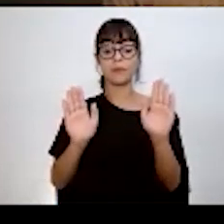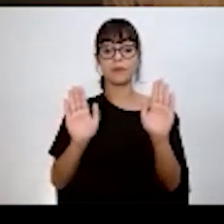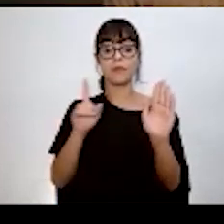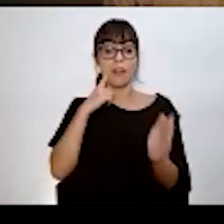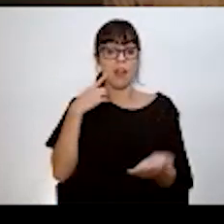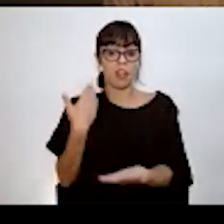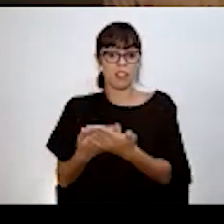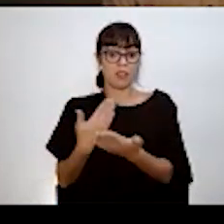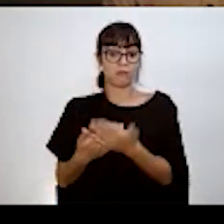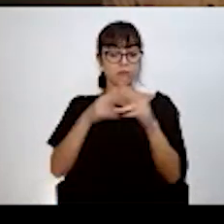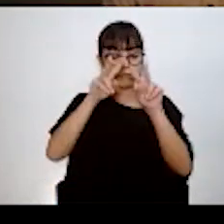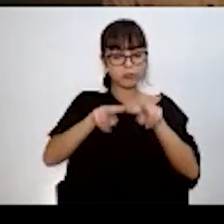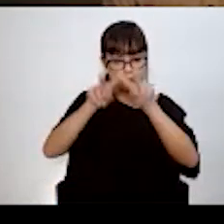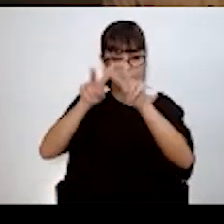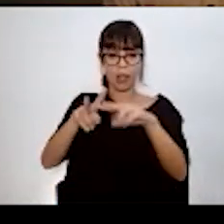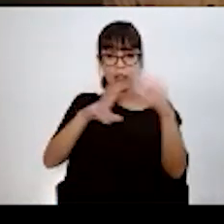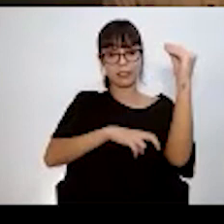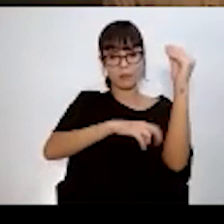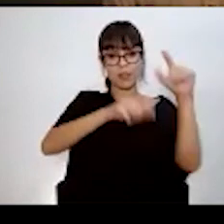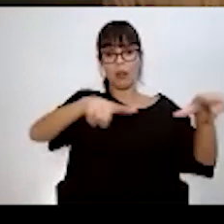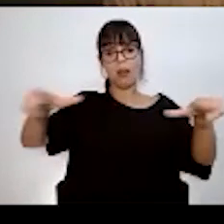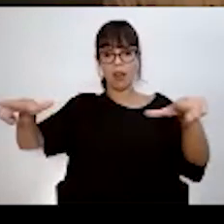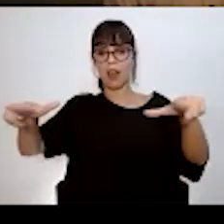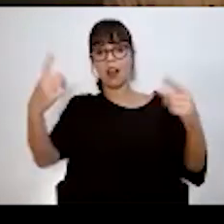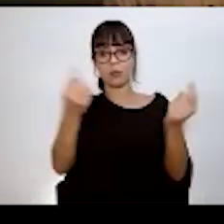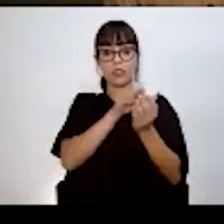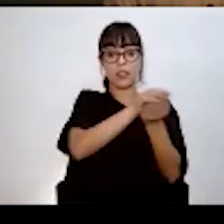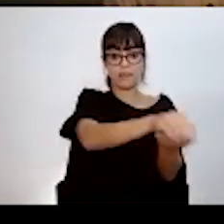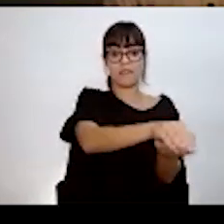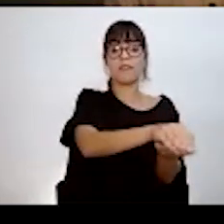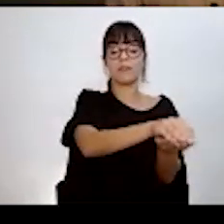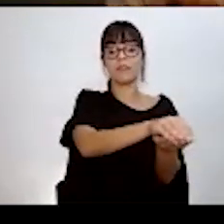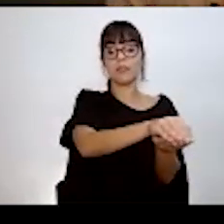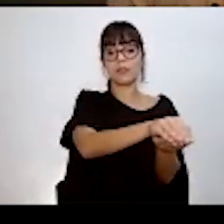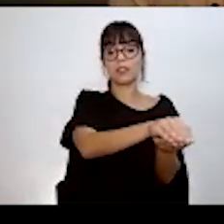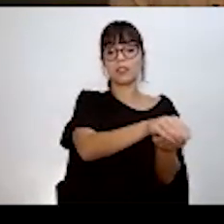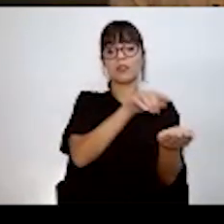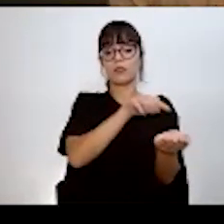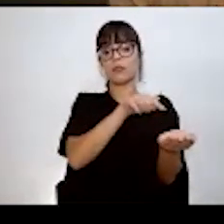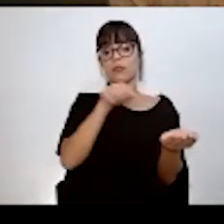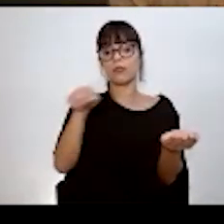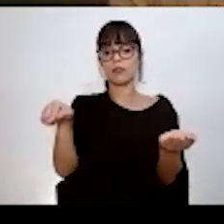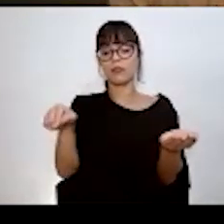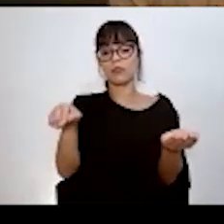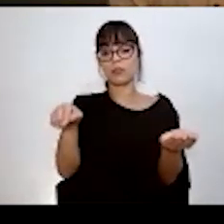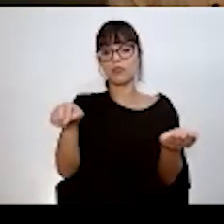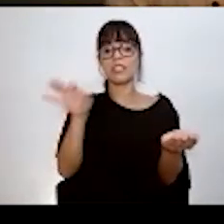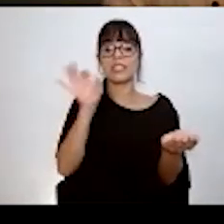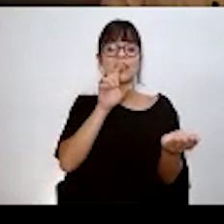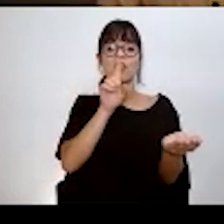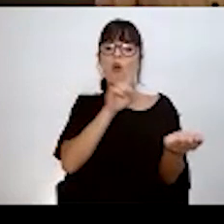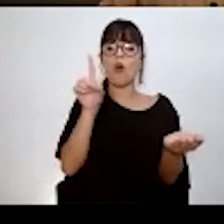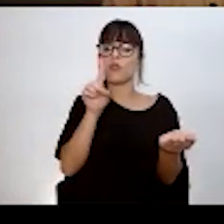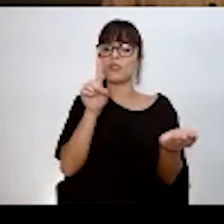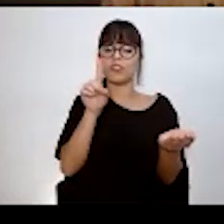ya unos cuantos yacimientos de cistas y de fosas, no hay ninguno que sea más antiguo que el siglo XI. Y